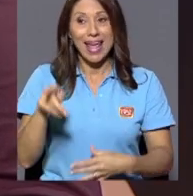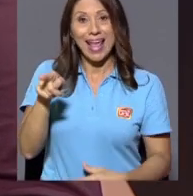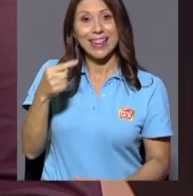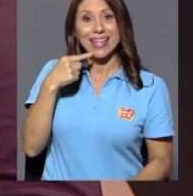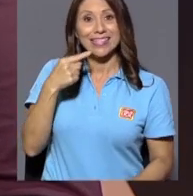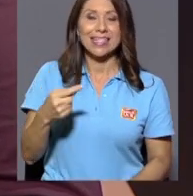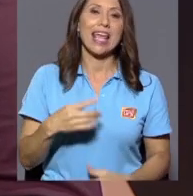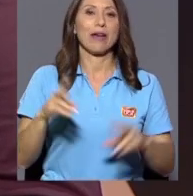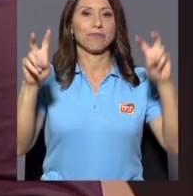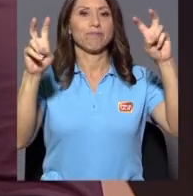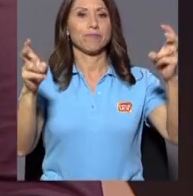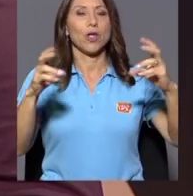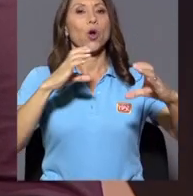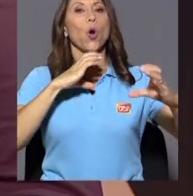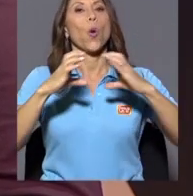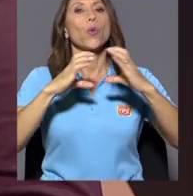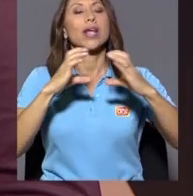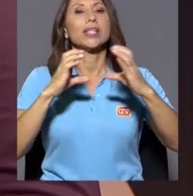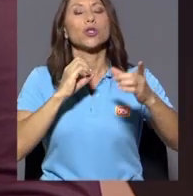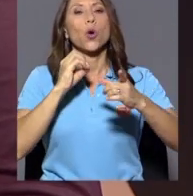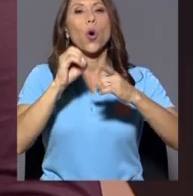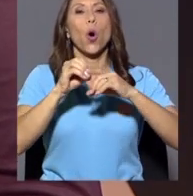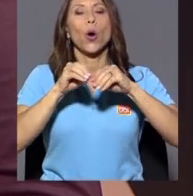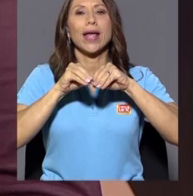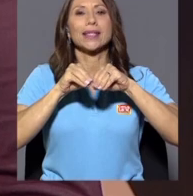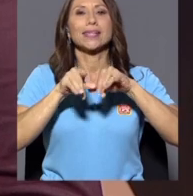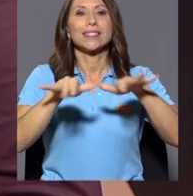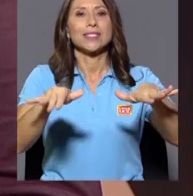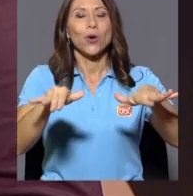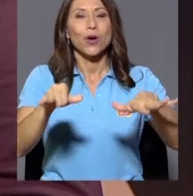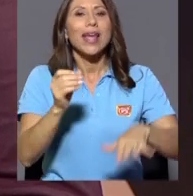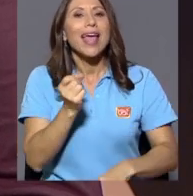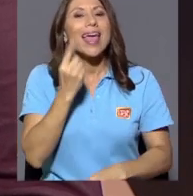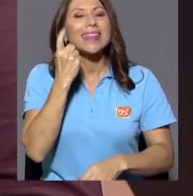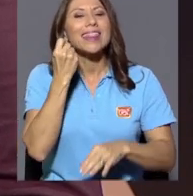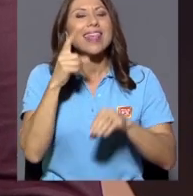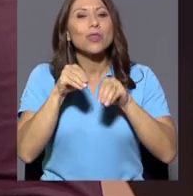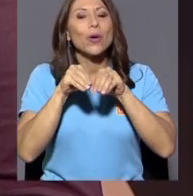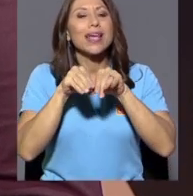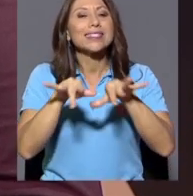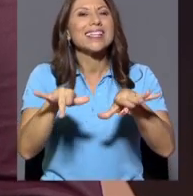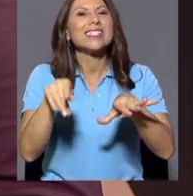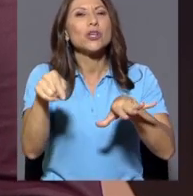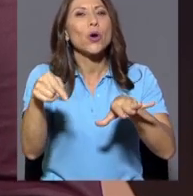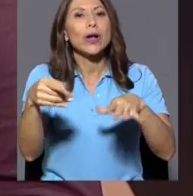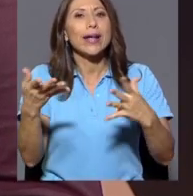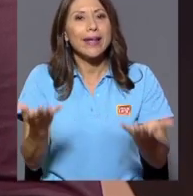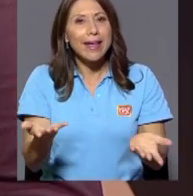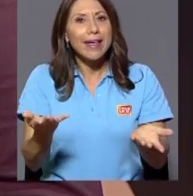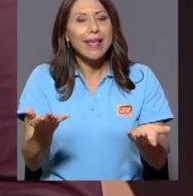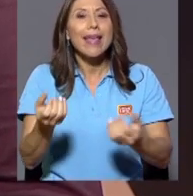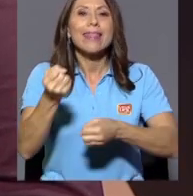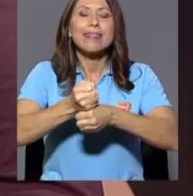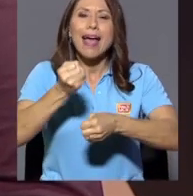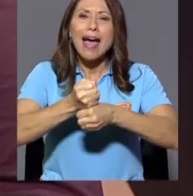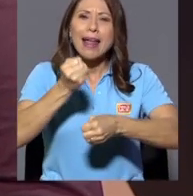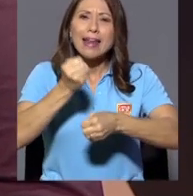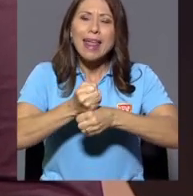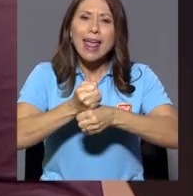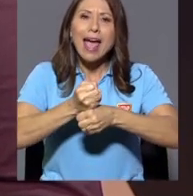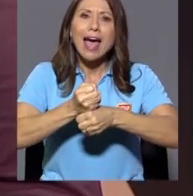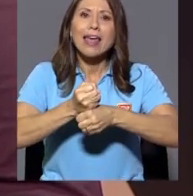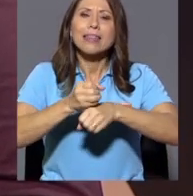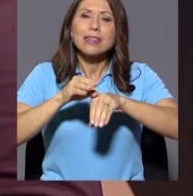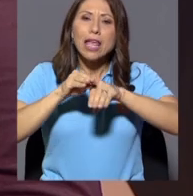el comunicación o extensión entendiendo por extensión en ese caso la tarea meramente